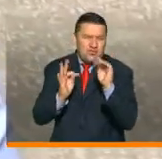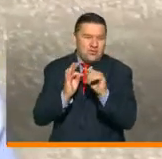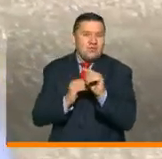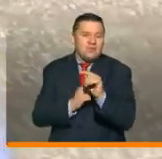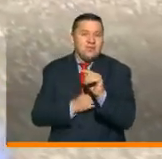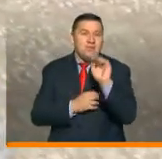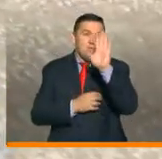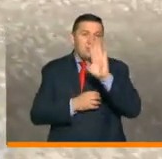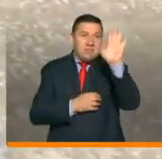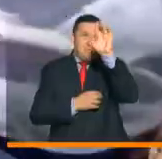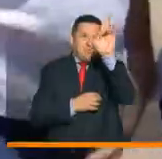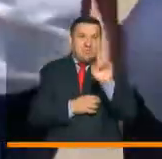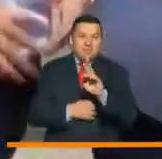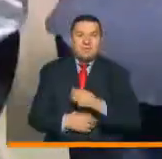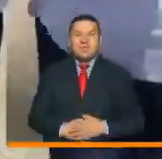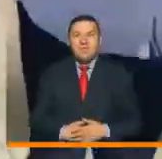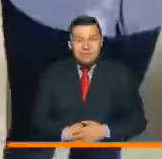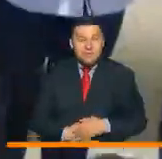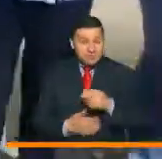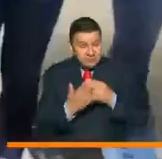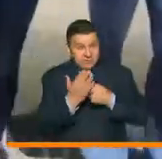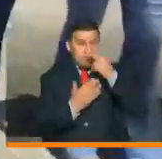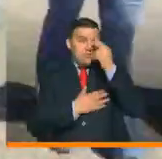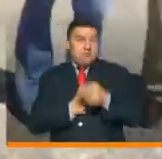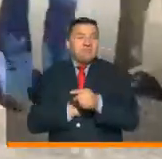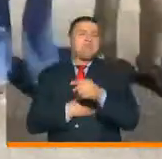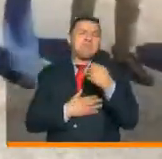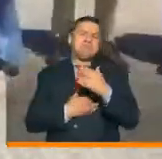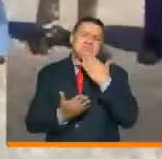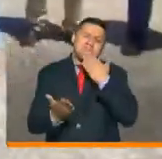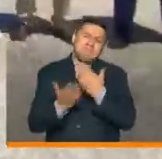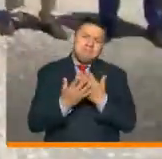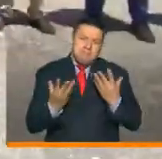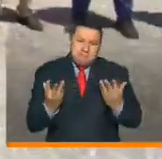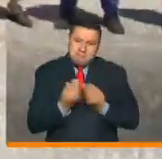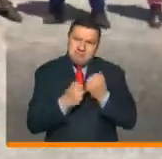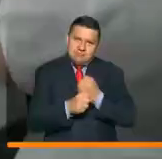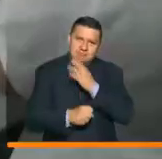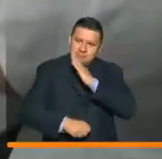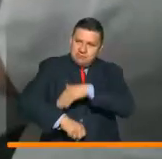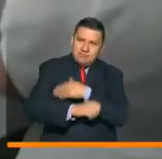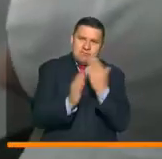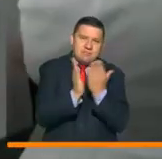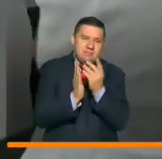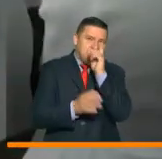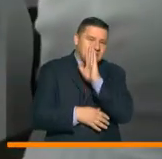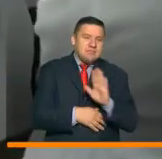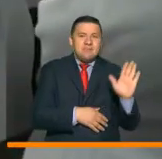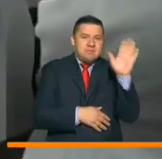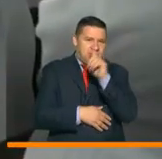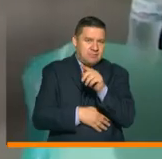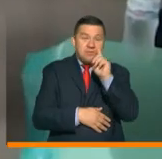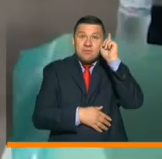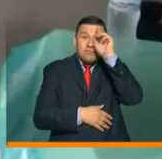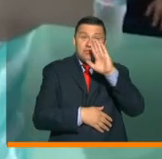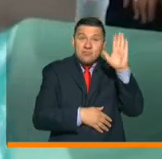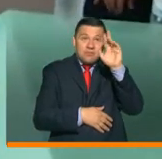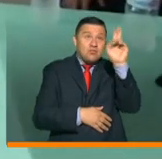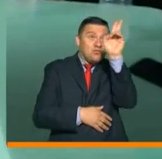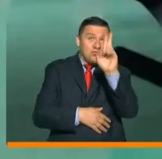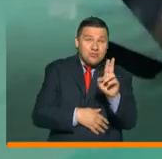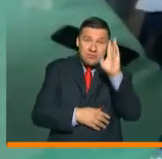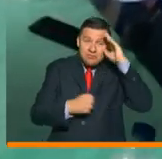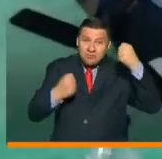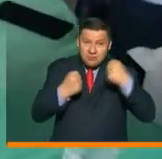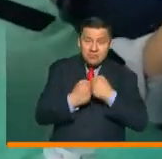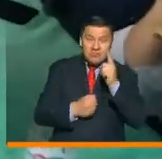en el departamento de Sucre. Este proyecto se logra gracias al trabajo en equipo entre el Ministerio de Educación Nacional, la Gobernación de Sucre,